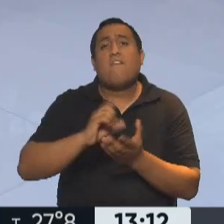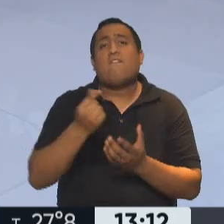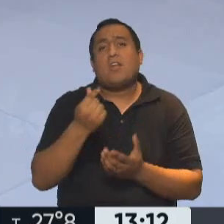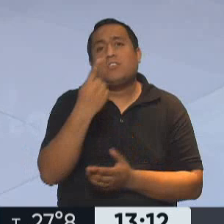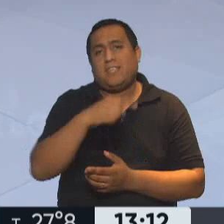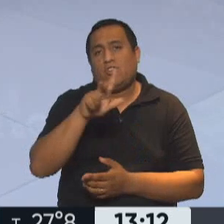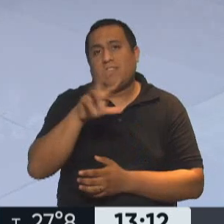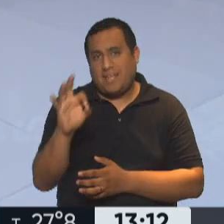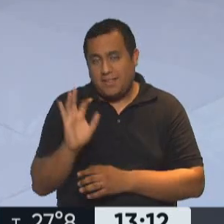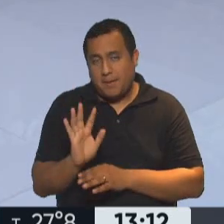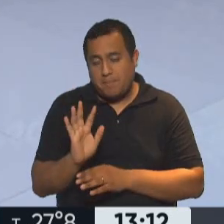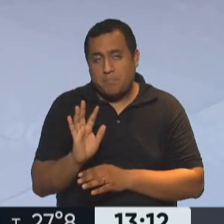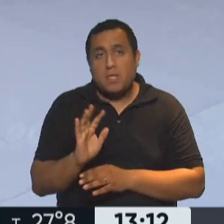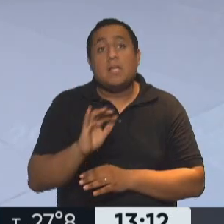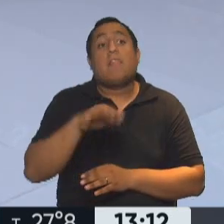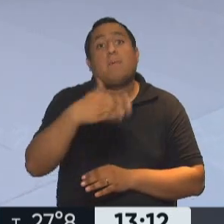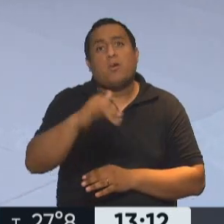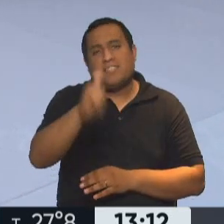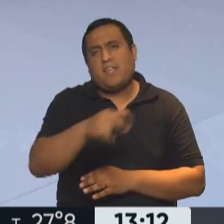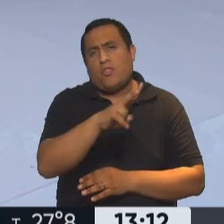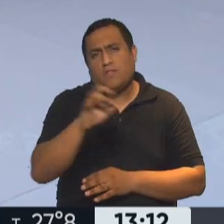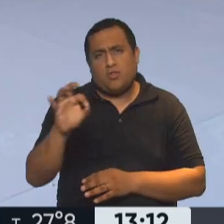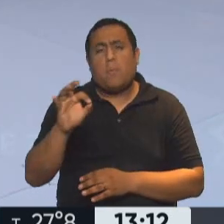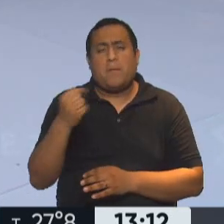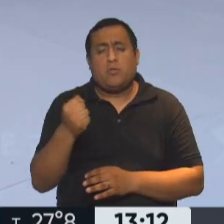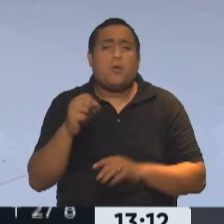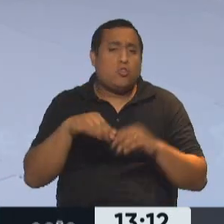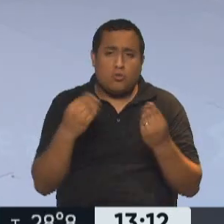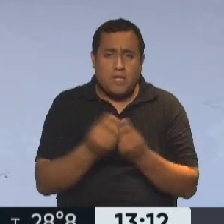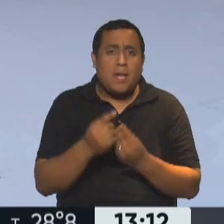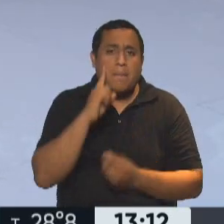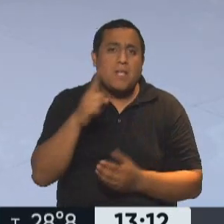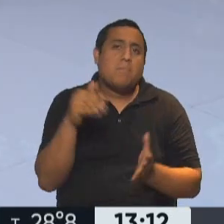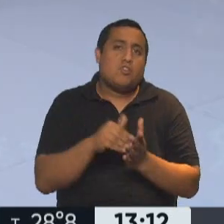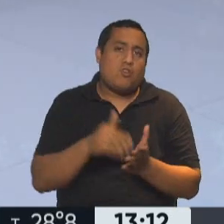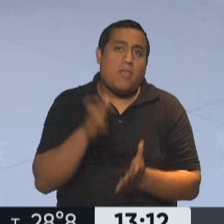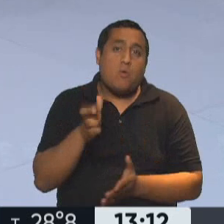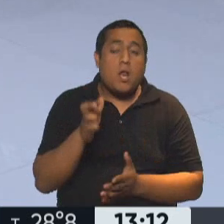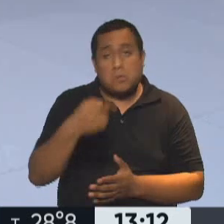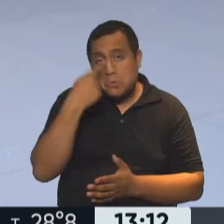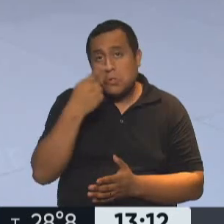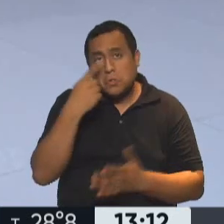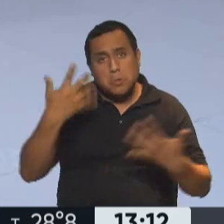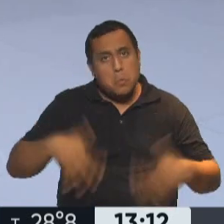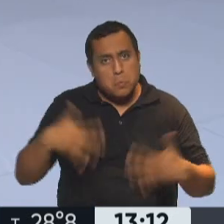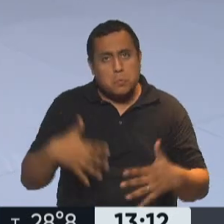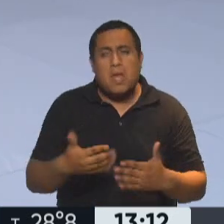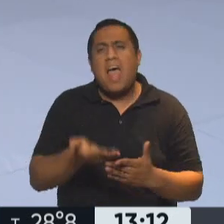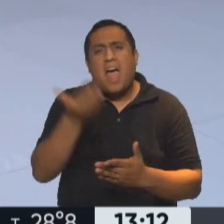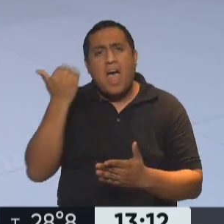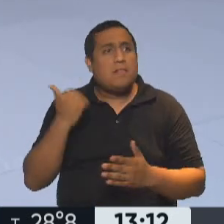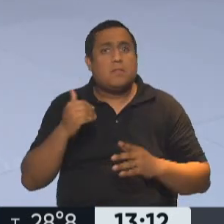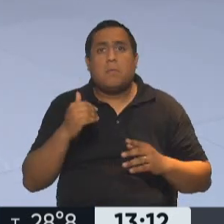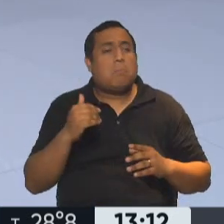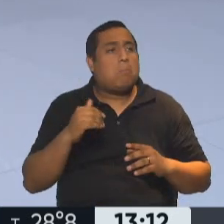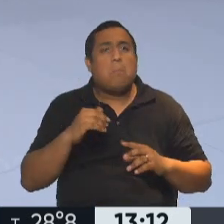130, y sí lo que se liquidó después. De cualquier manera, 1.000 millones de dólares es el balance del central. Interesante, recordemos que venía prácticamente sin